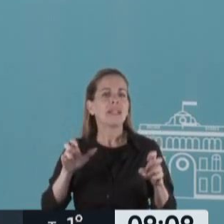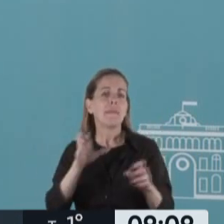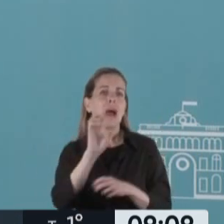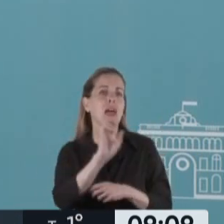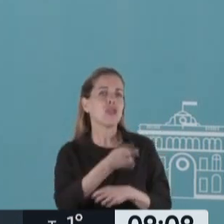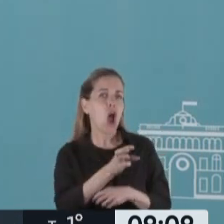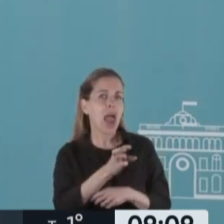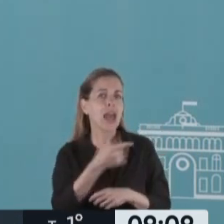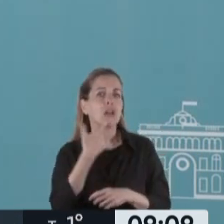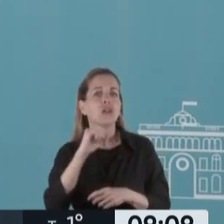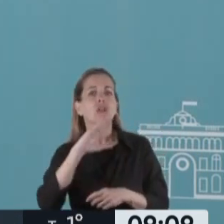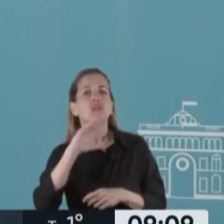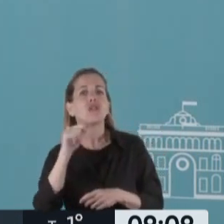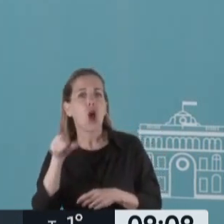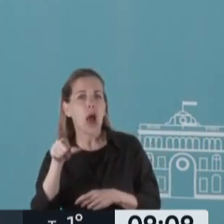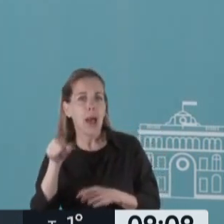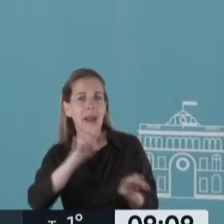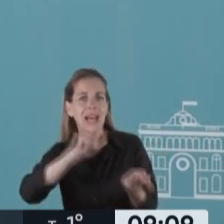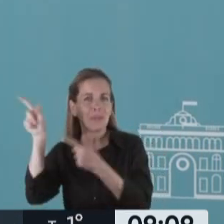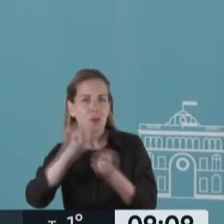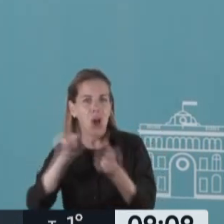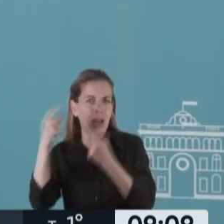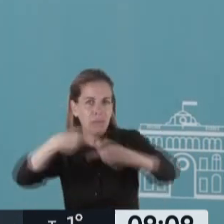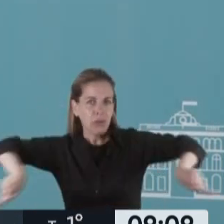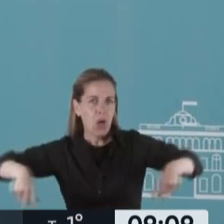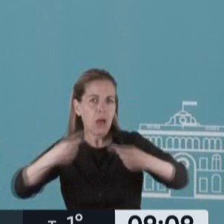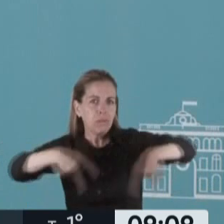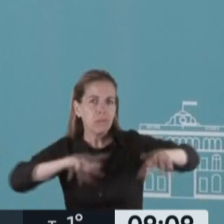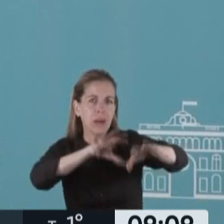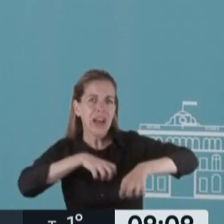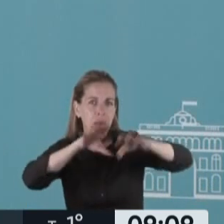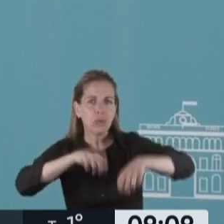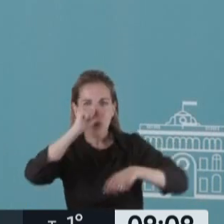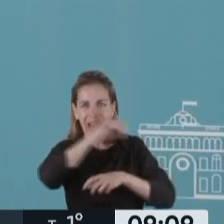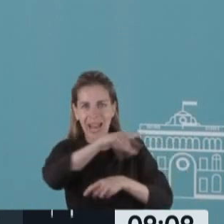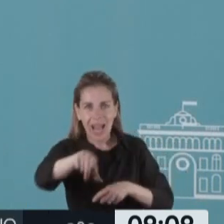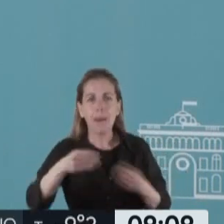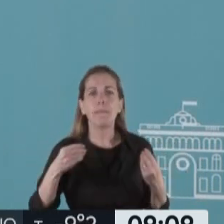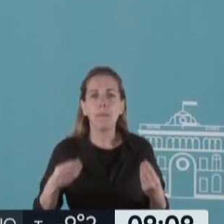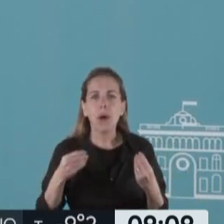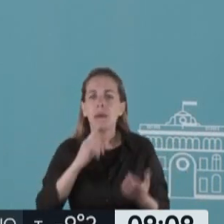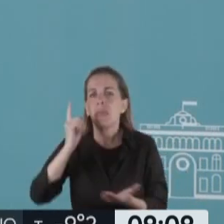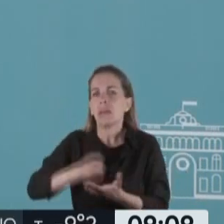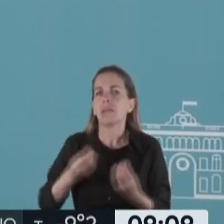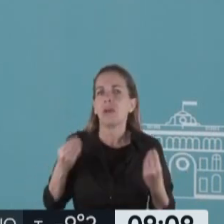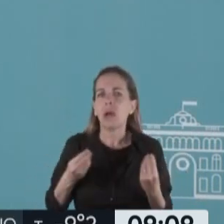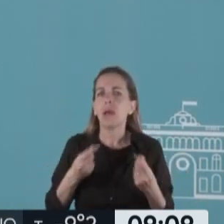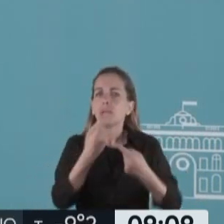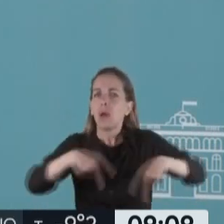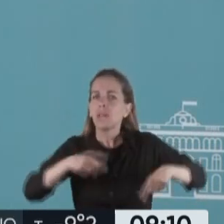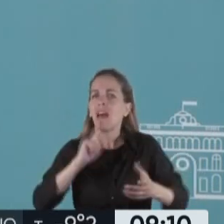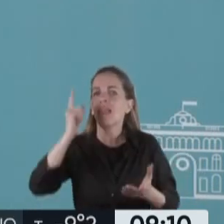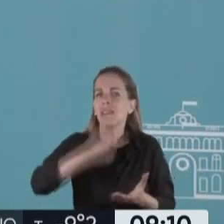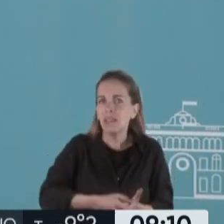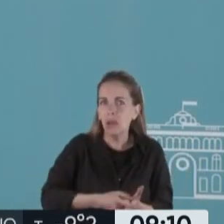dólar para la liquidación de los productos agrícolas, en particular de la soja, hizo que el ingreso que se recibió